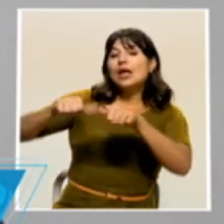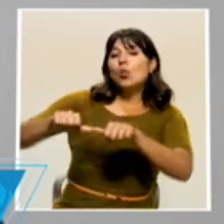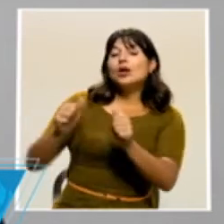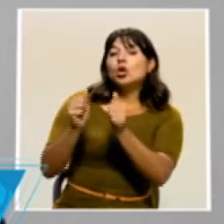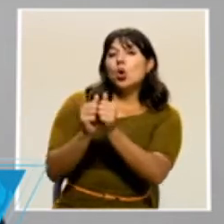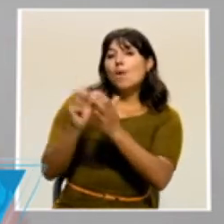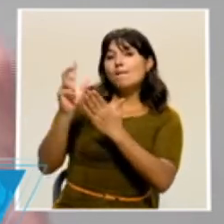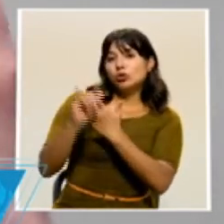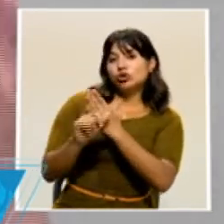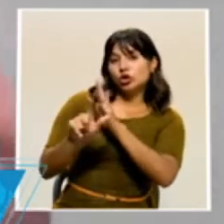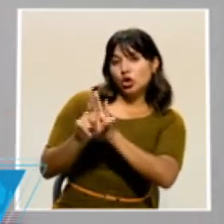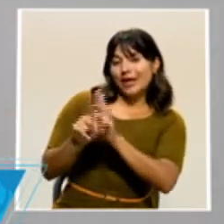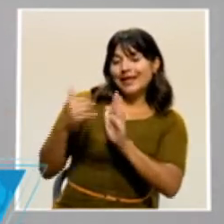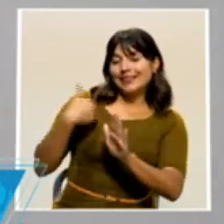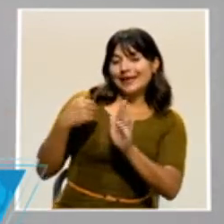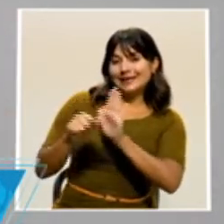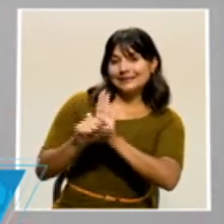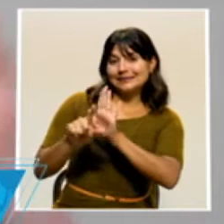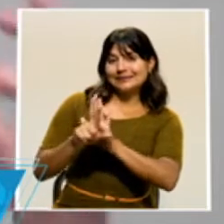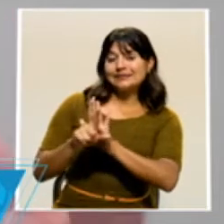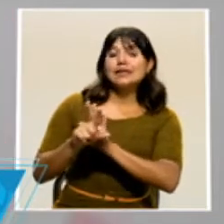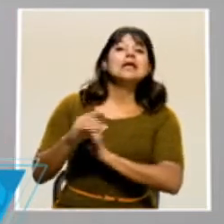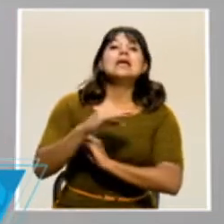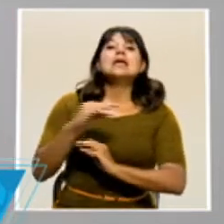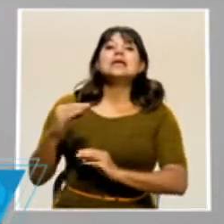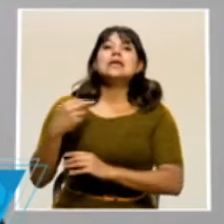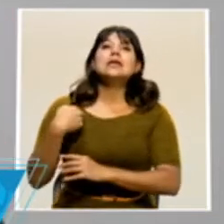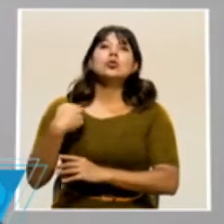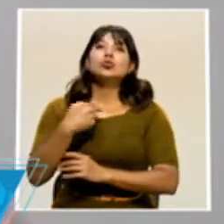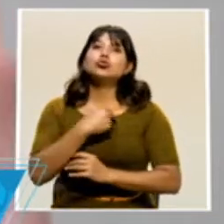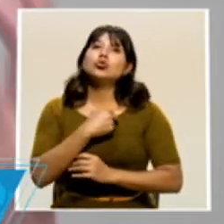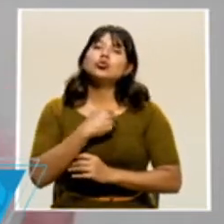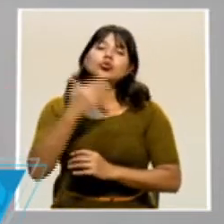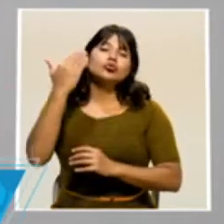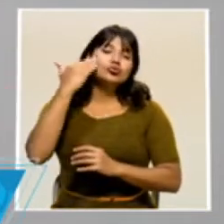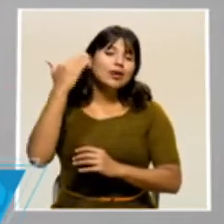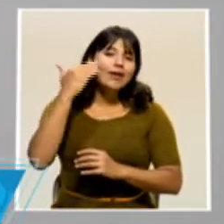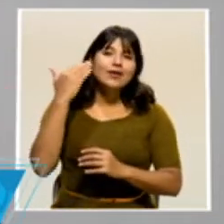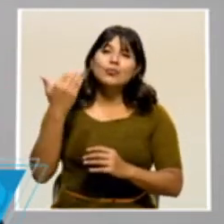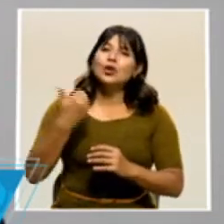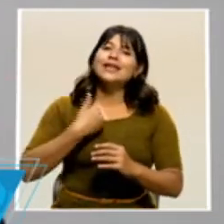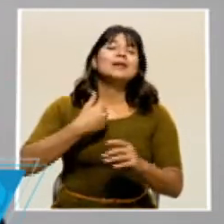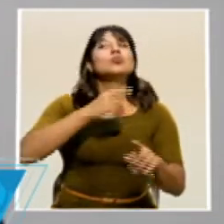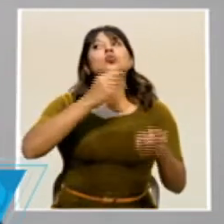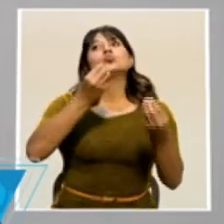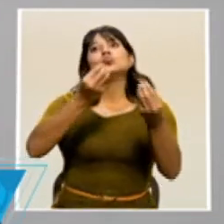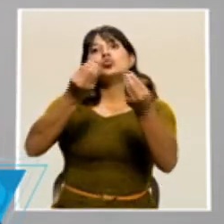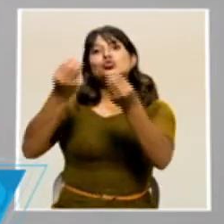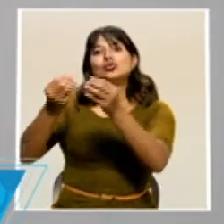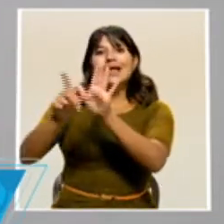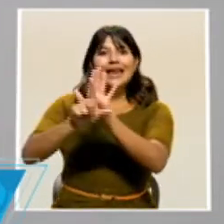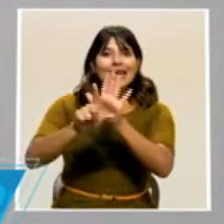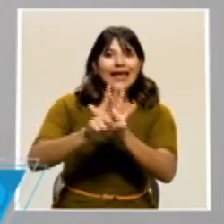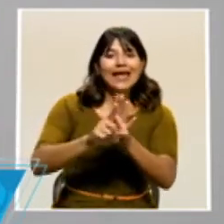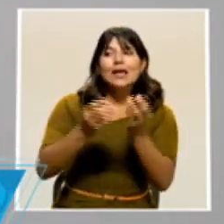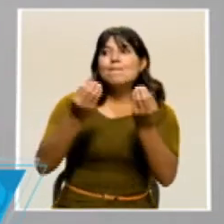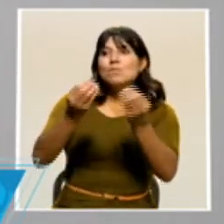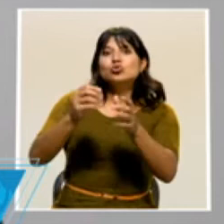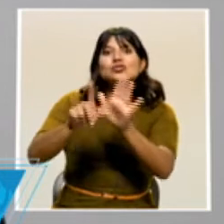recordando aquí que tenemos actualmente una gran dispersión de normas, una gran dispersión salarial, que esto genera